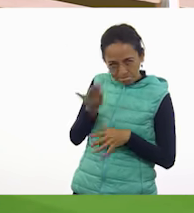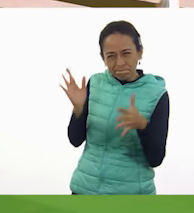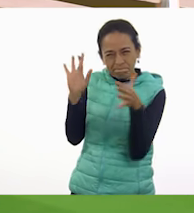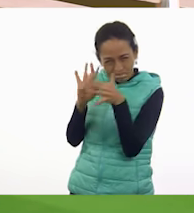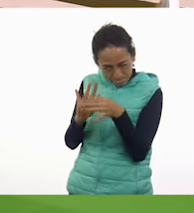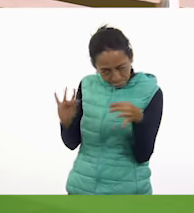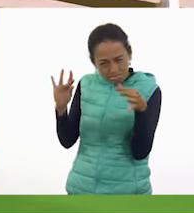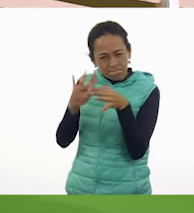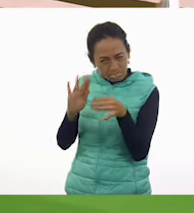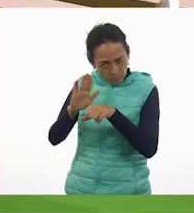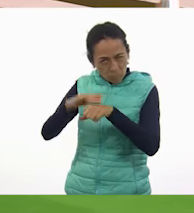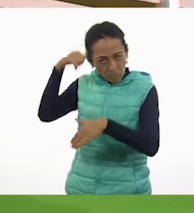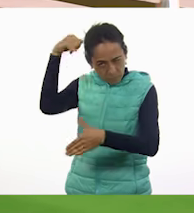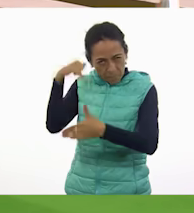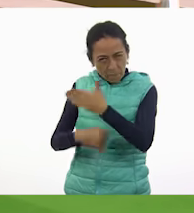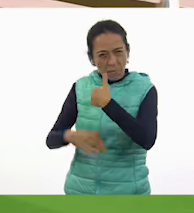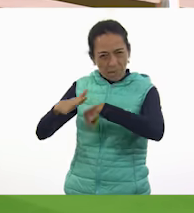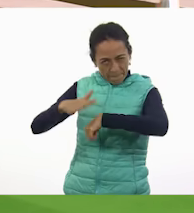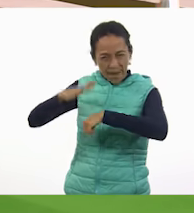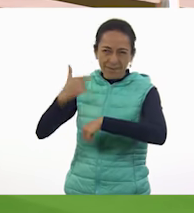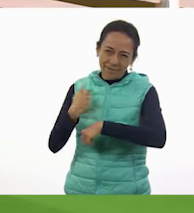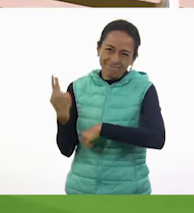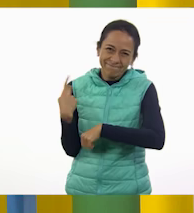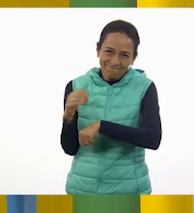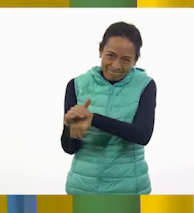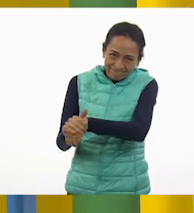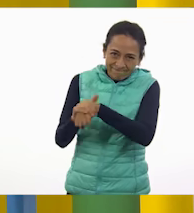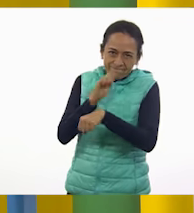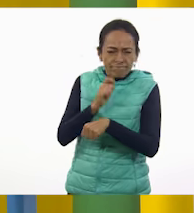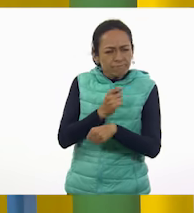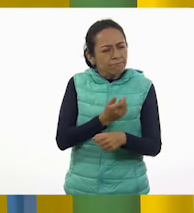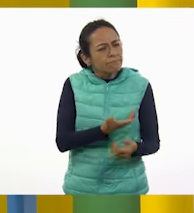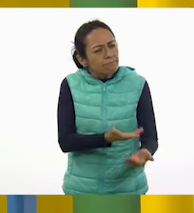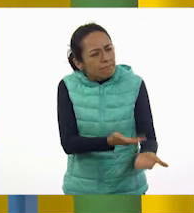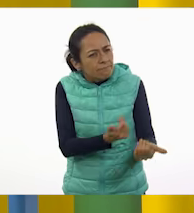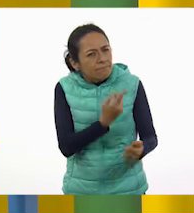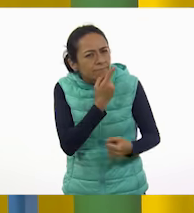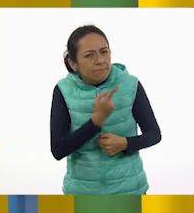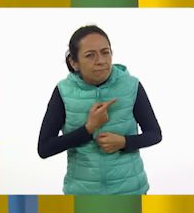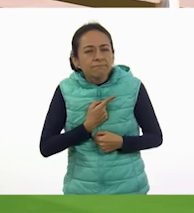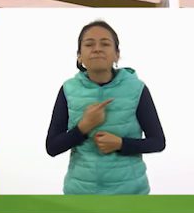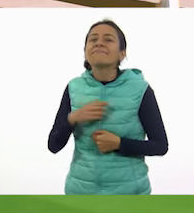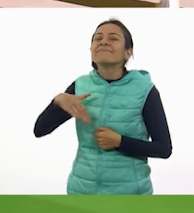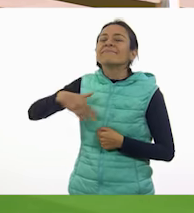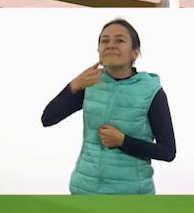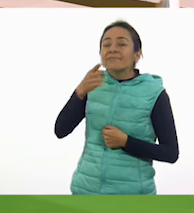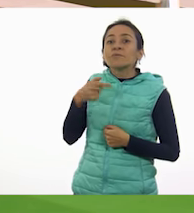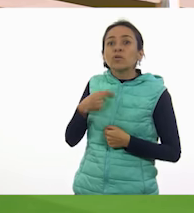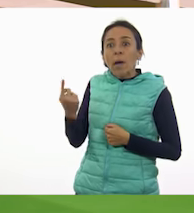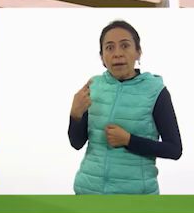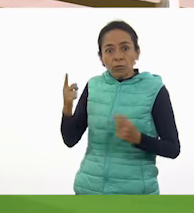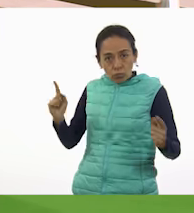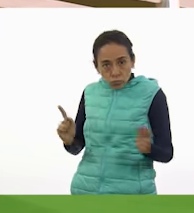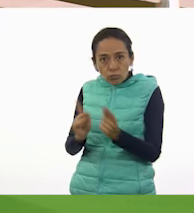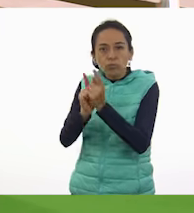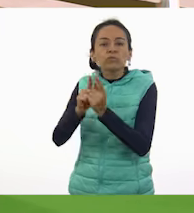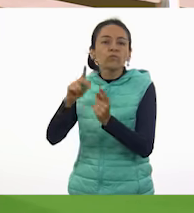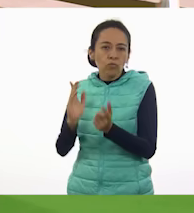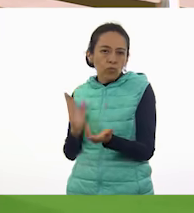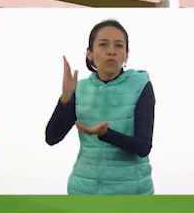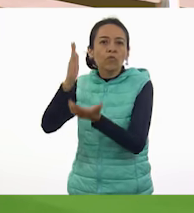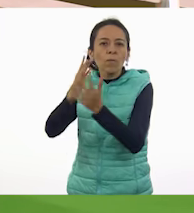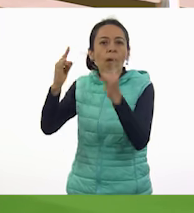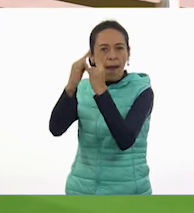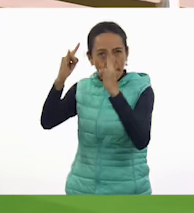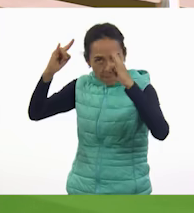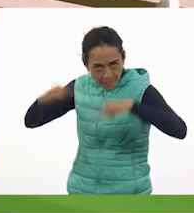esto. A ver, cuéntame. De mi amistad. Ajá. Fíjate que te decía que nos conocimos en un campamento y afortunadamente tanto sus